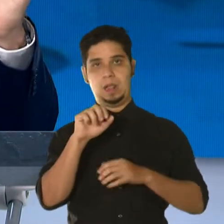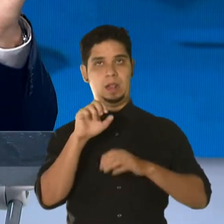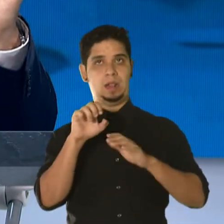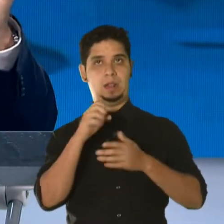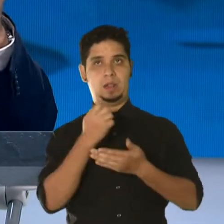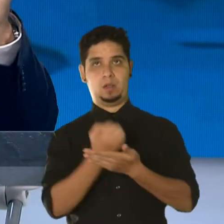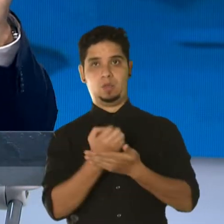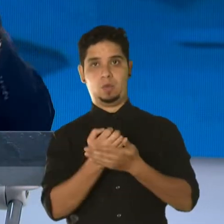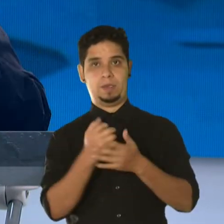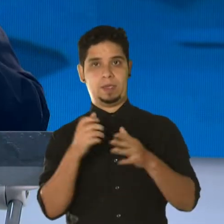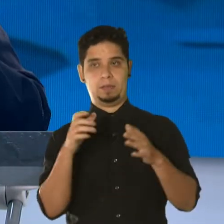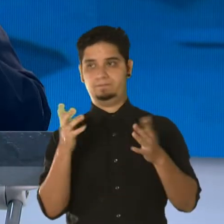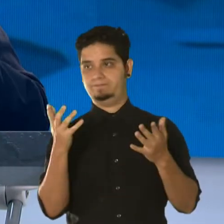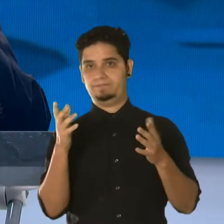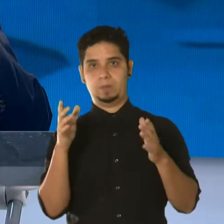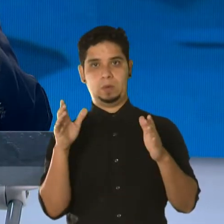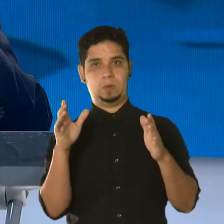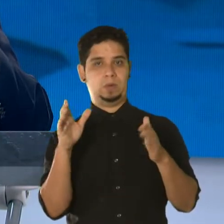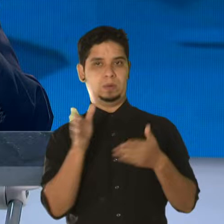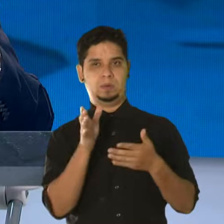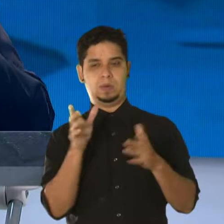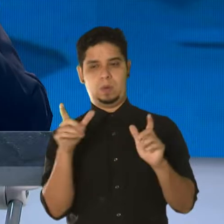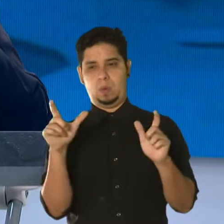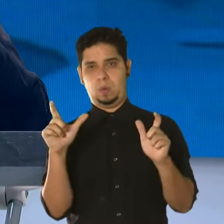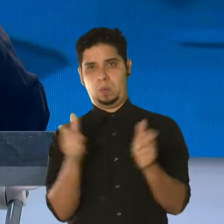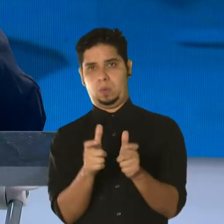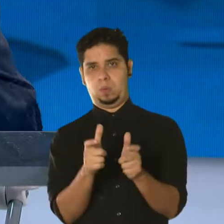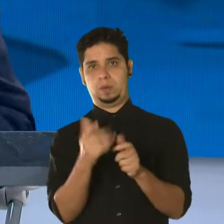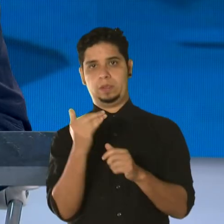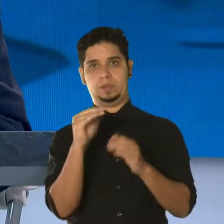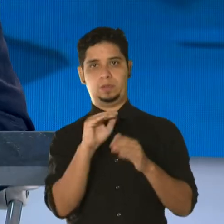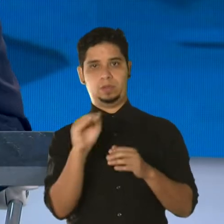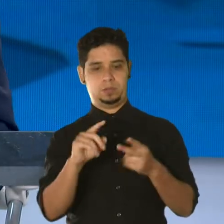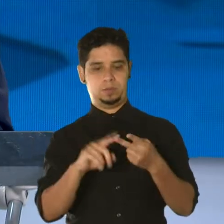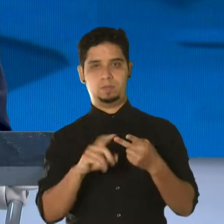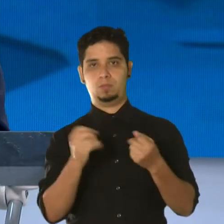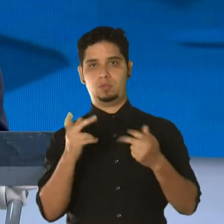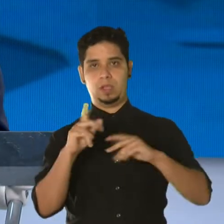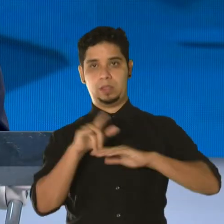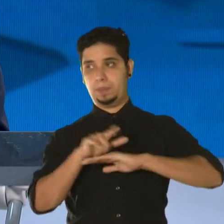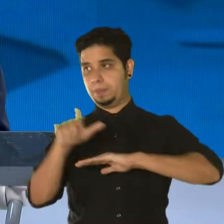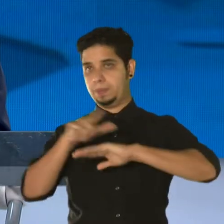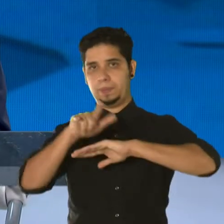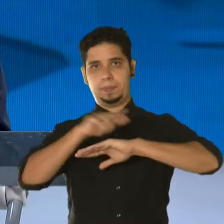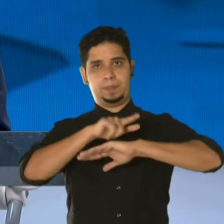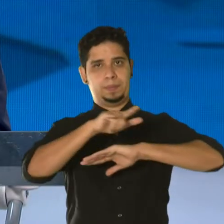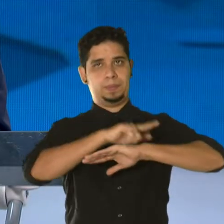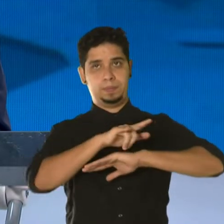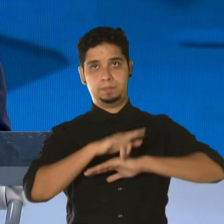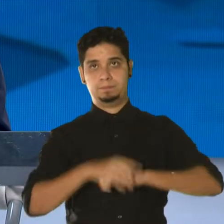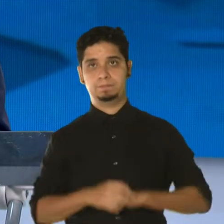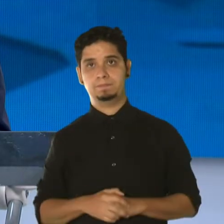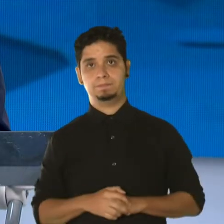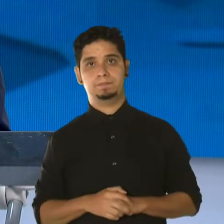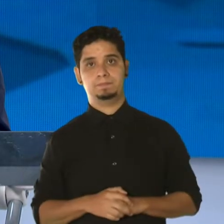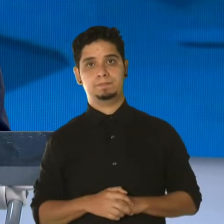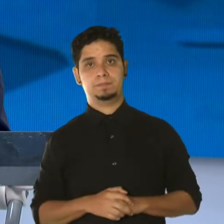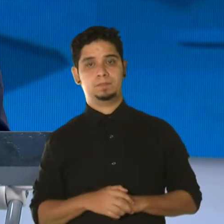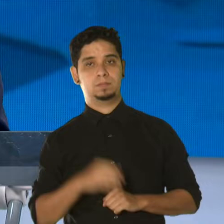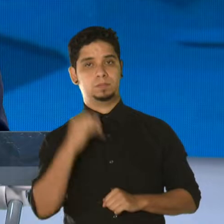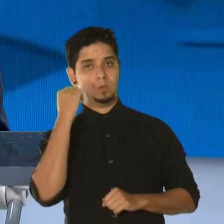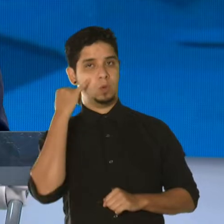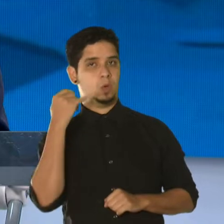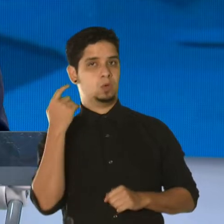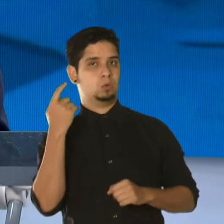tal se contrajo efectivamente como un 15%, perdimos población literalmente. Bueno, si pensamos antes de María, lo que